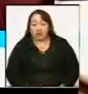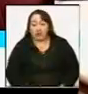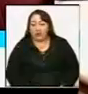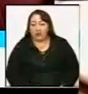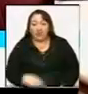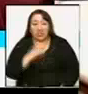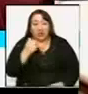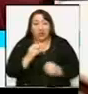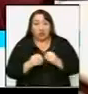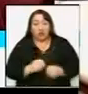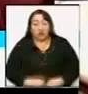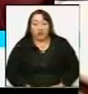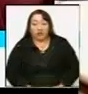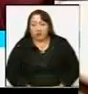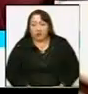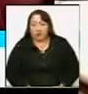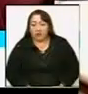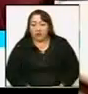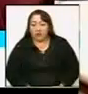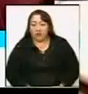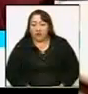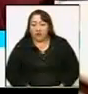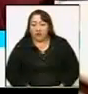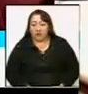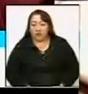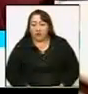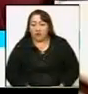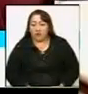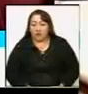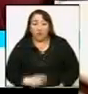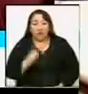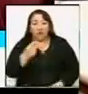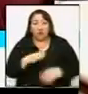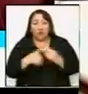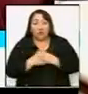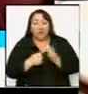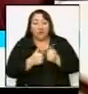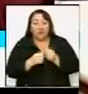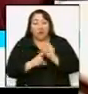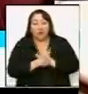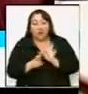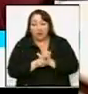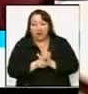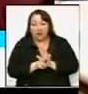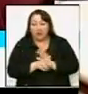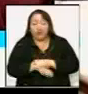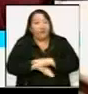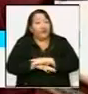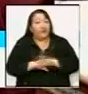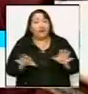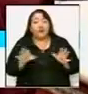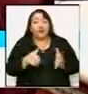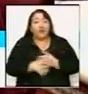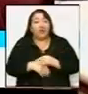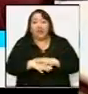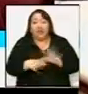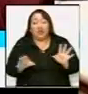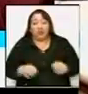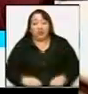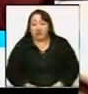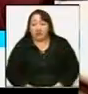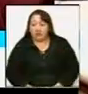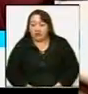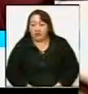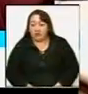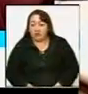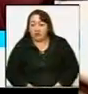la solución debe ser... primero, que el solo hecho de la manifestación de la voluntad, ni siquiera que debe ser